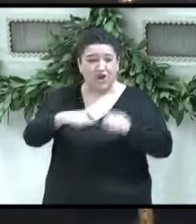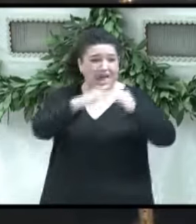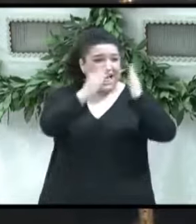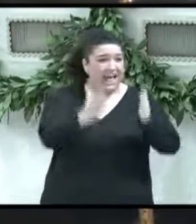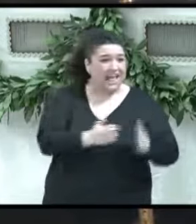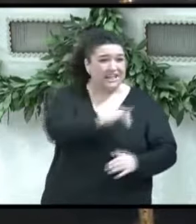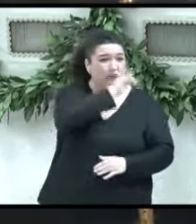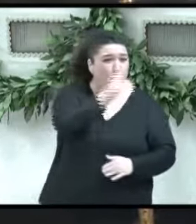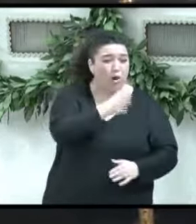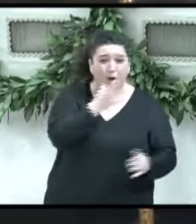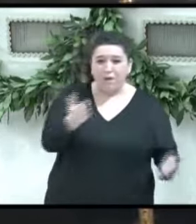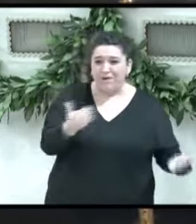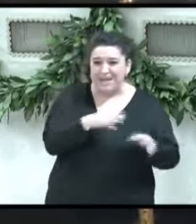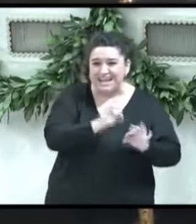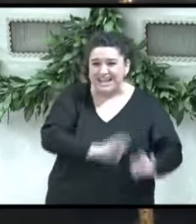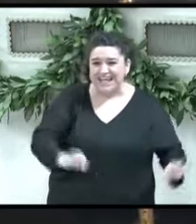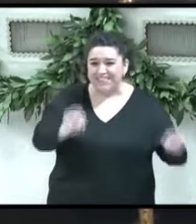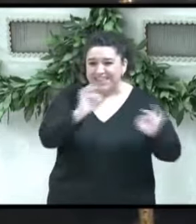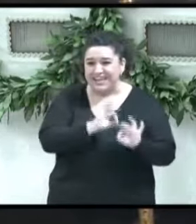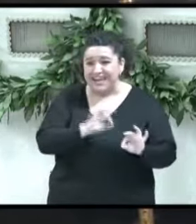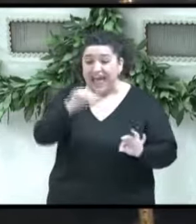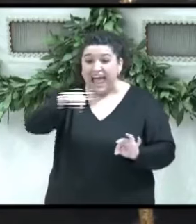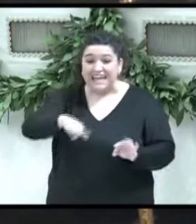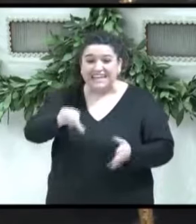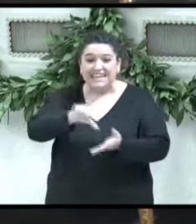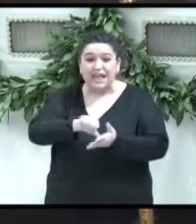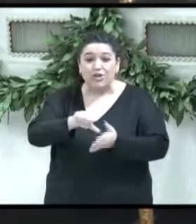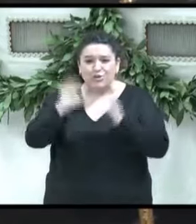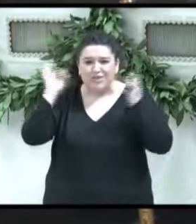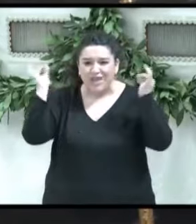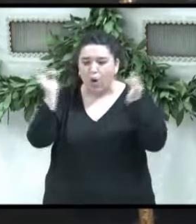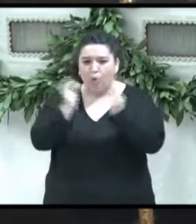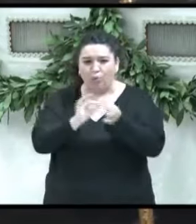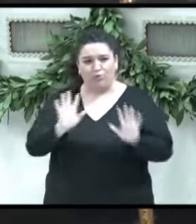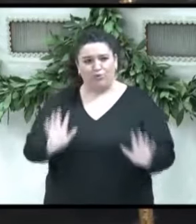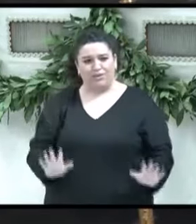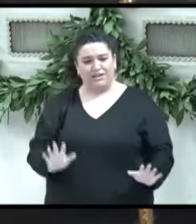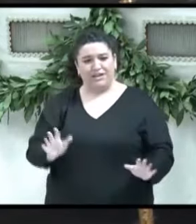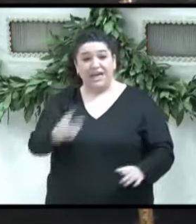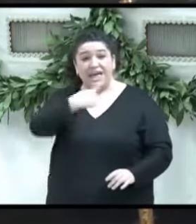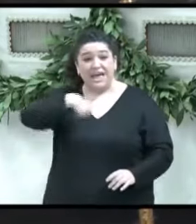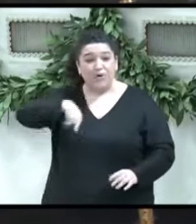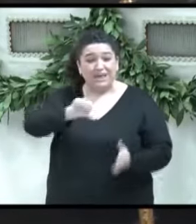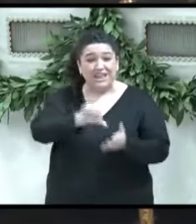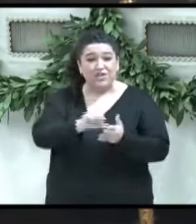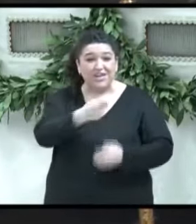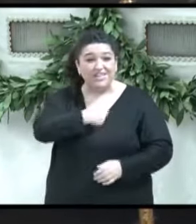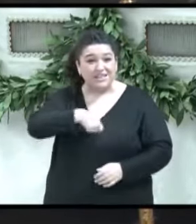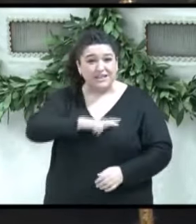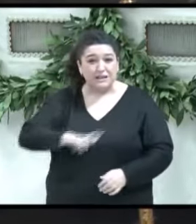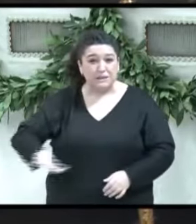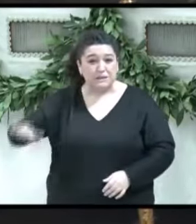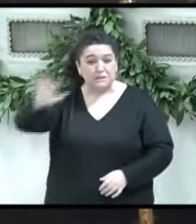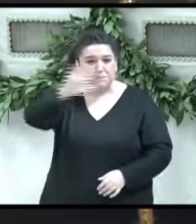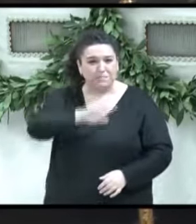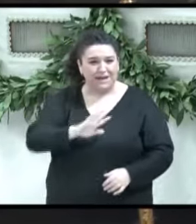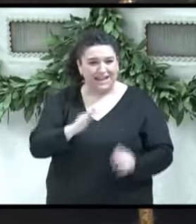luz ni agua ni nada en nuestra ciudad en nuestras ciudades de toda